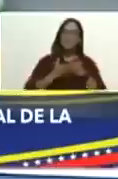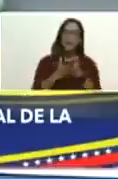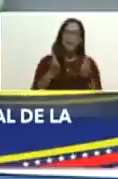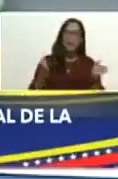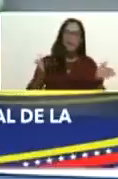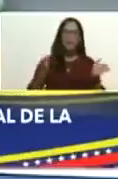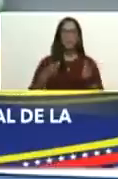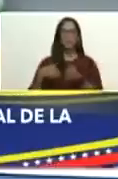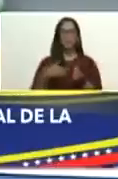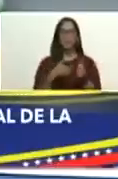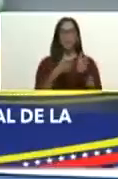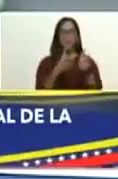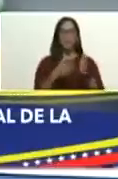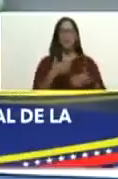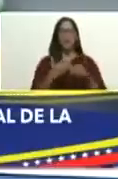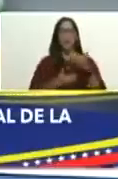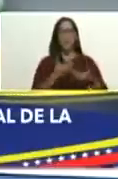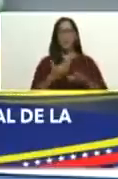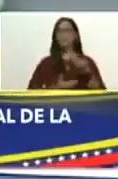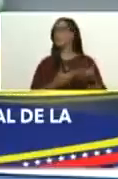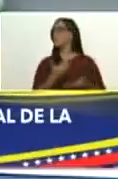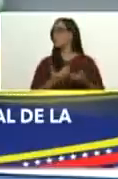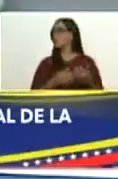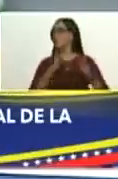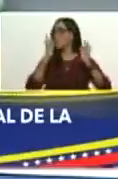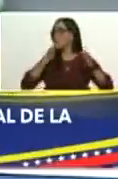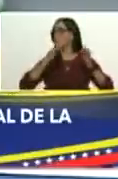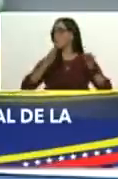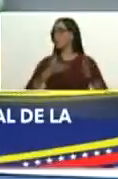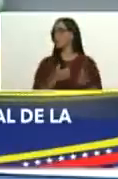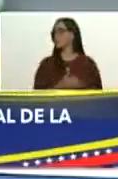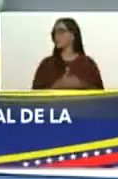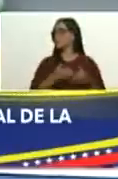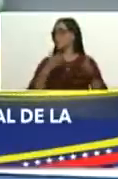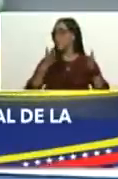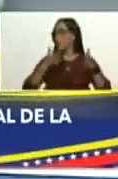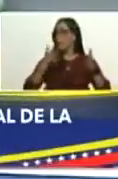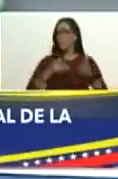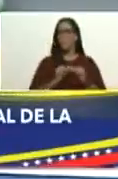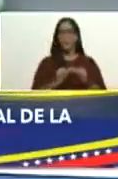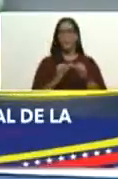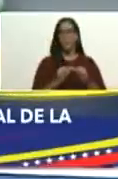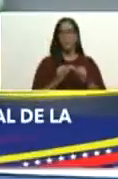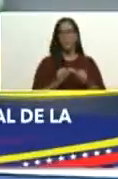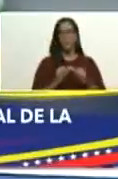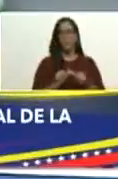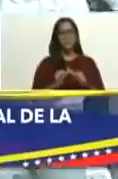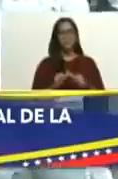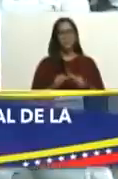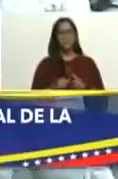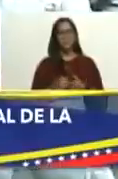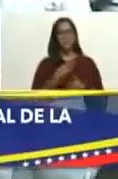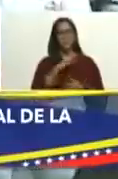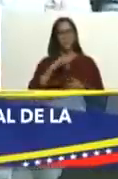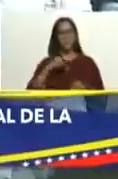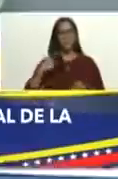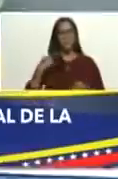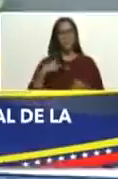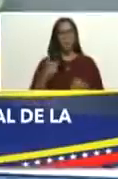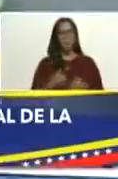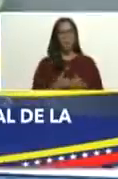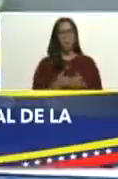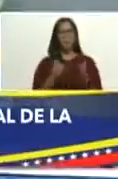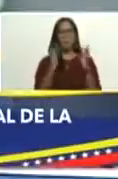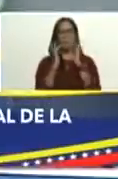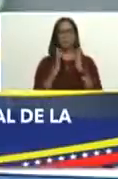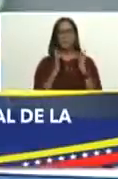camino a un proceso de formación permanente de nuestra clase obrera. Por acá tenemos un pase, me dicen,